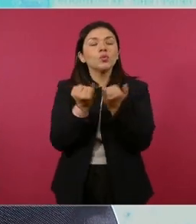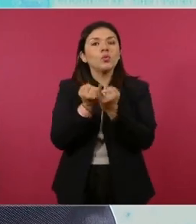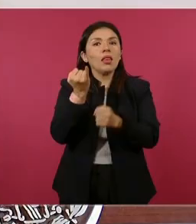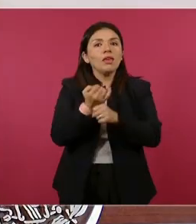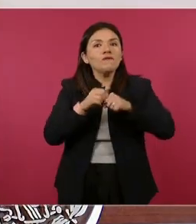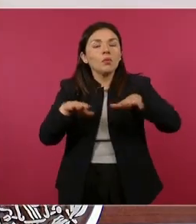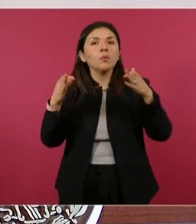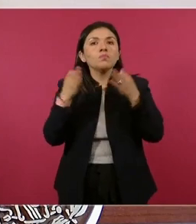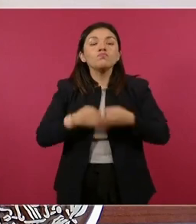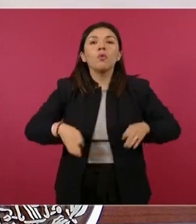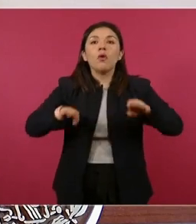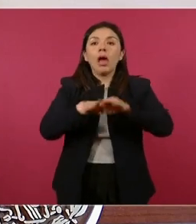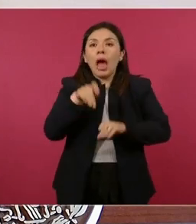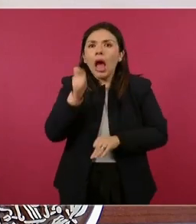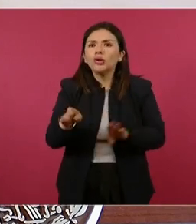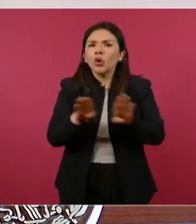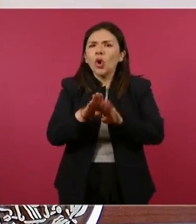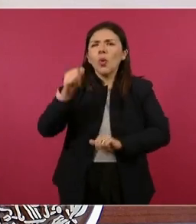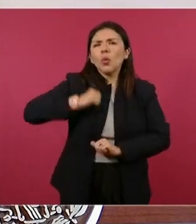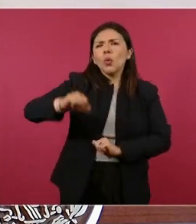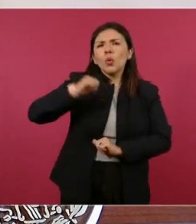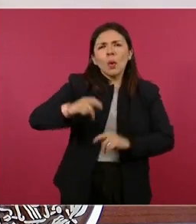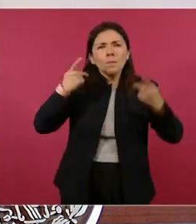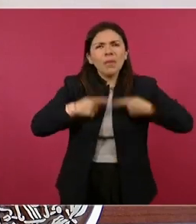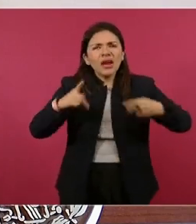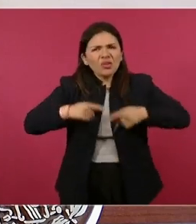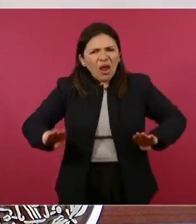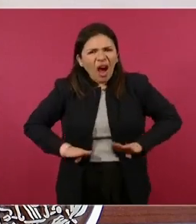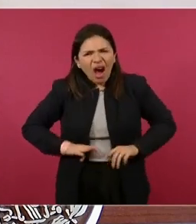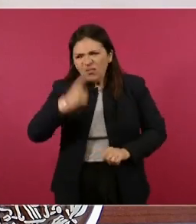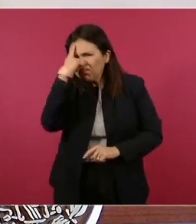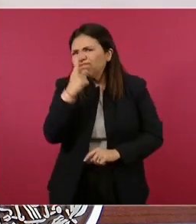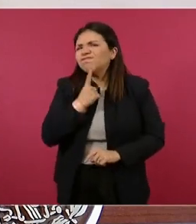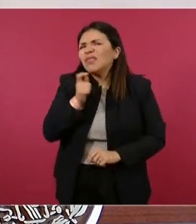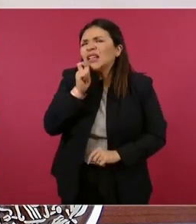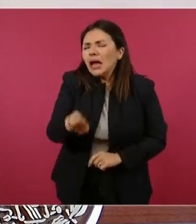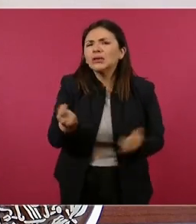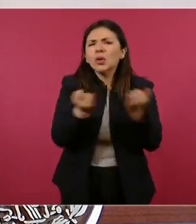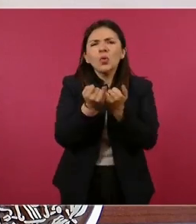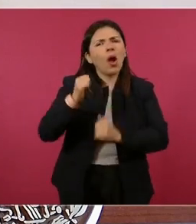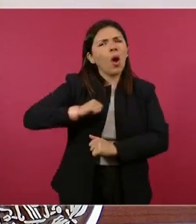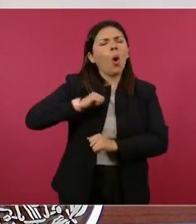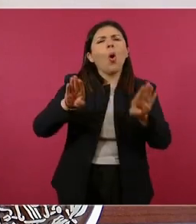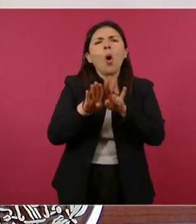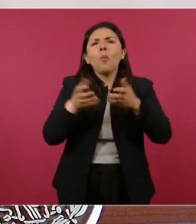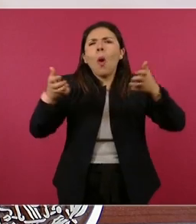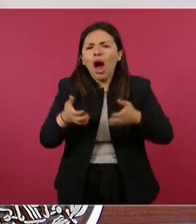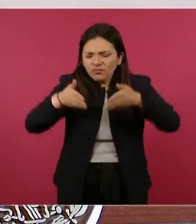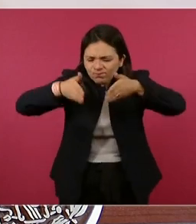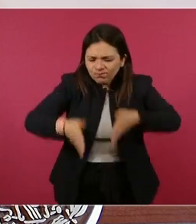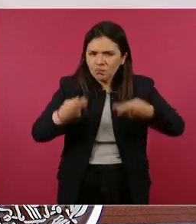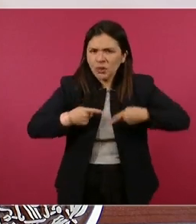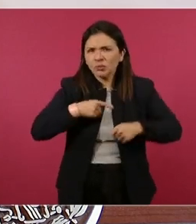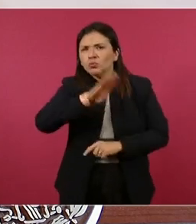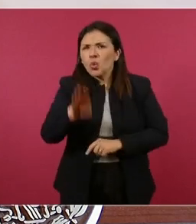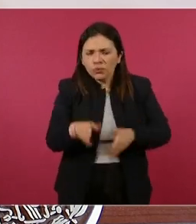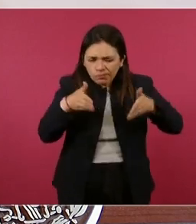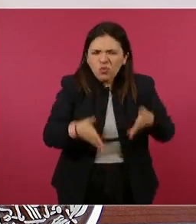las características físicas de la población, pero también sobre las prácticas funerarias y la manera